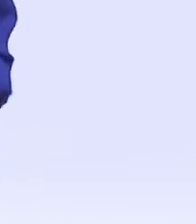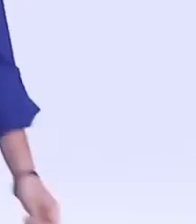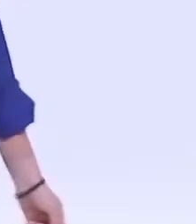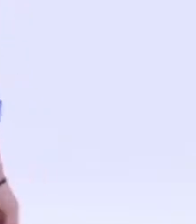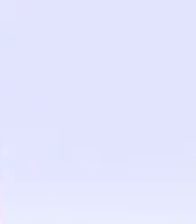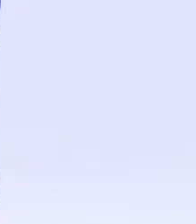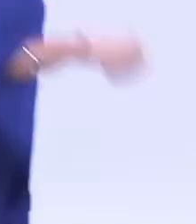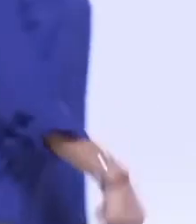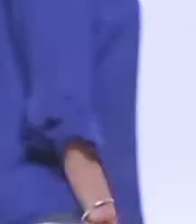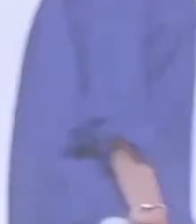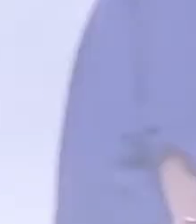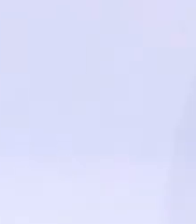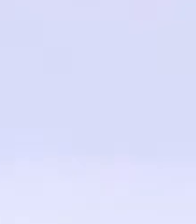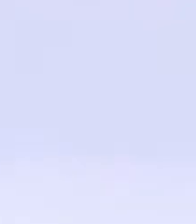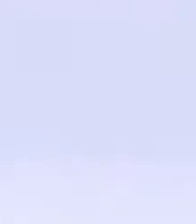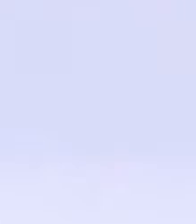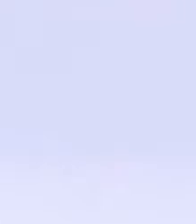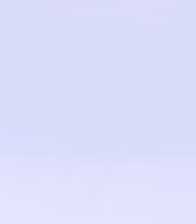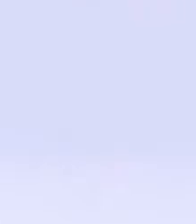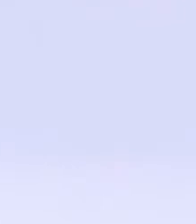Nos vemos. Chau, chau.